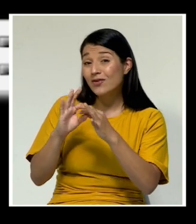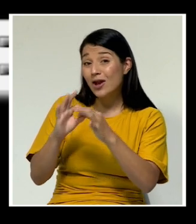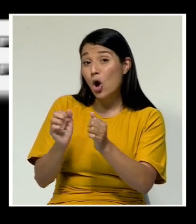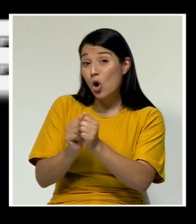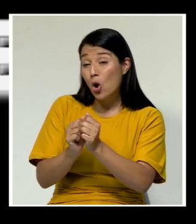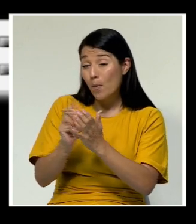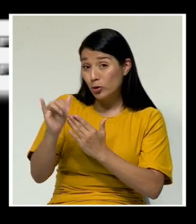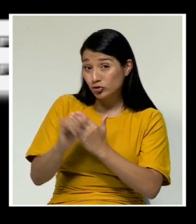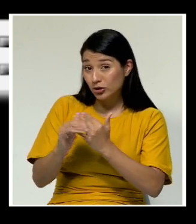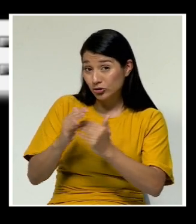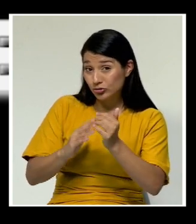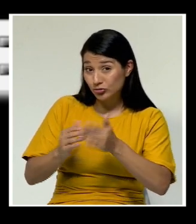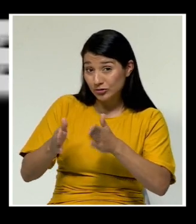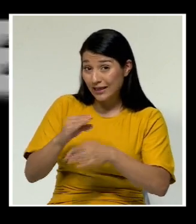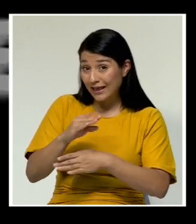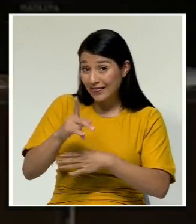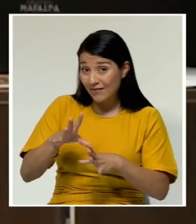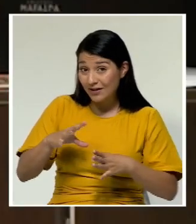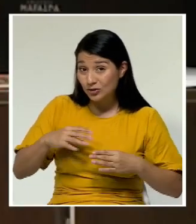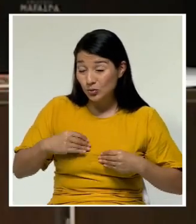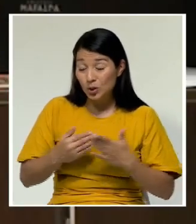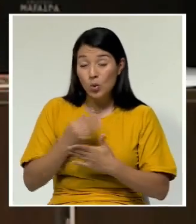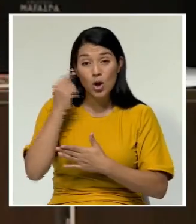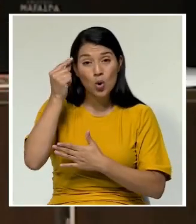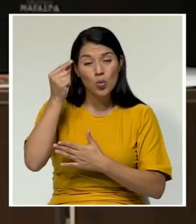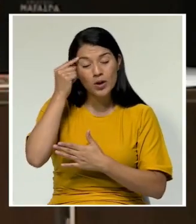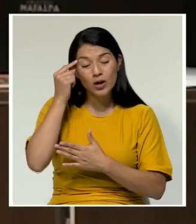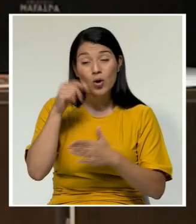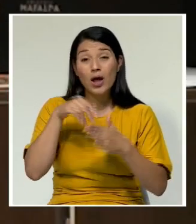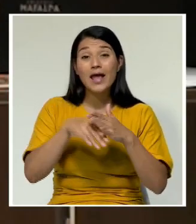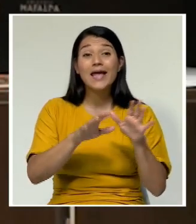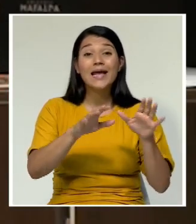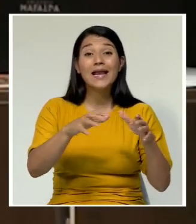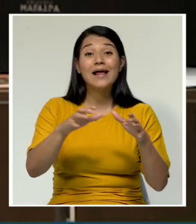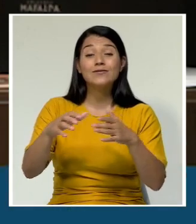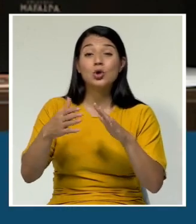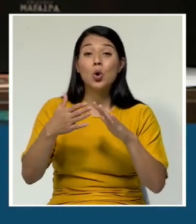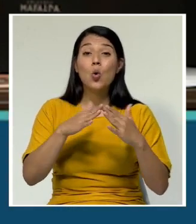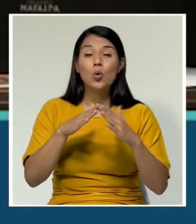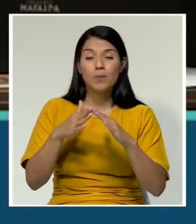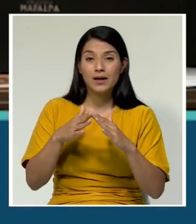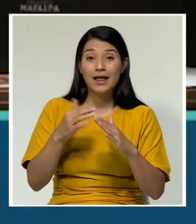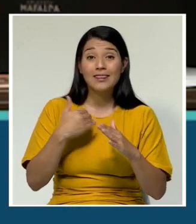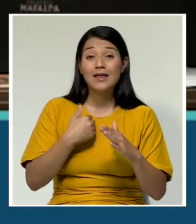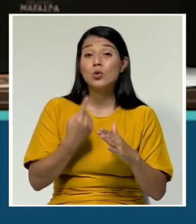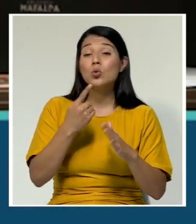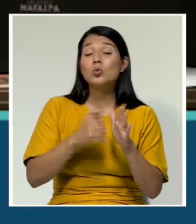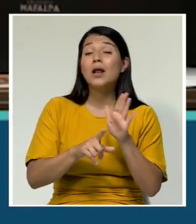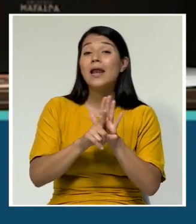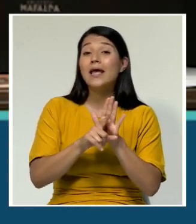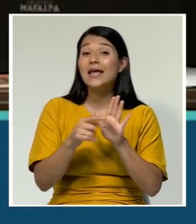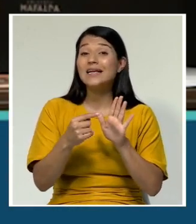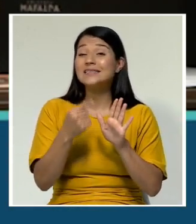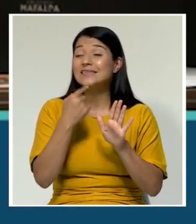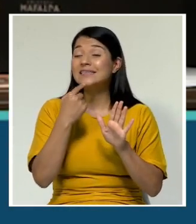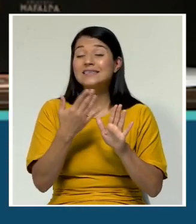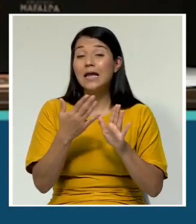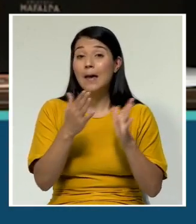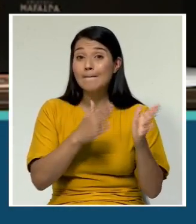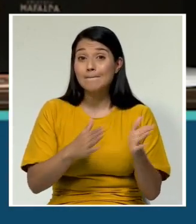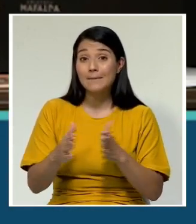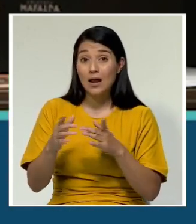se ha pensado en el cartel definitivo. Pero somos un país que tiene años de estar hablando de que las empresas que hacen